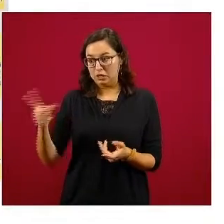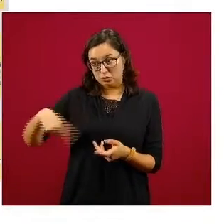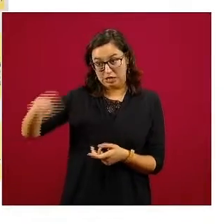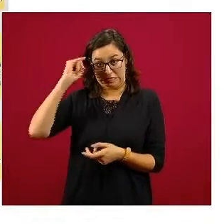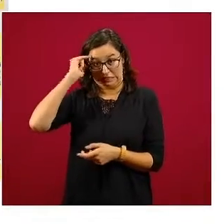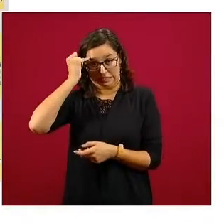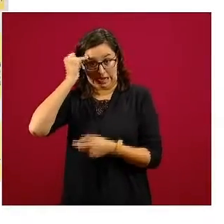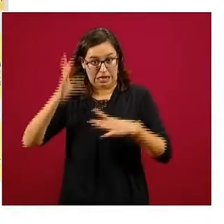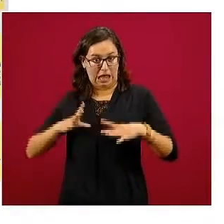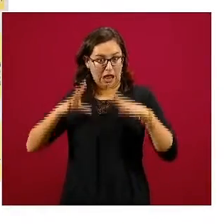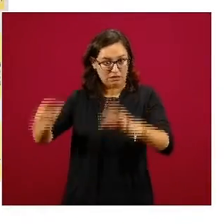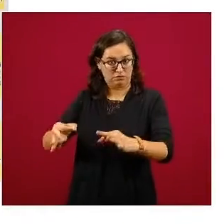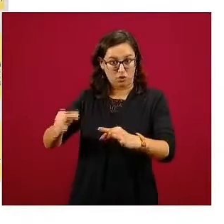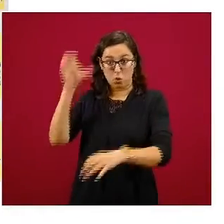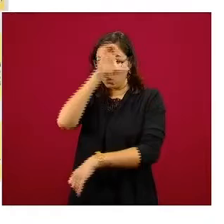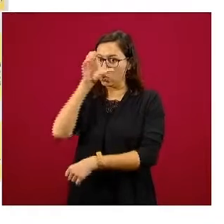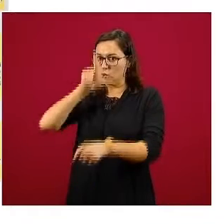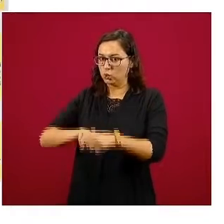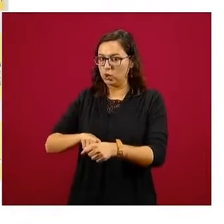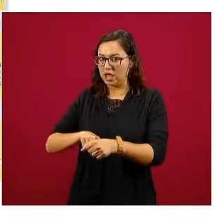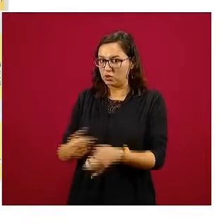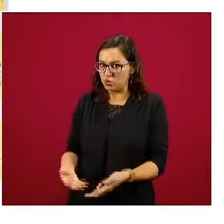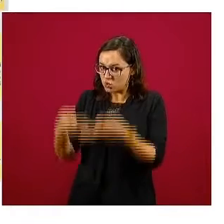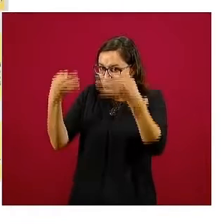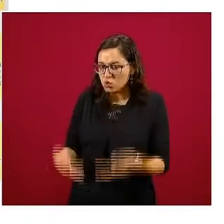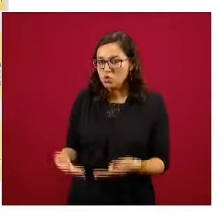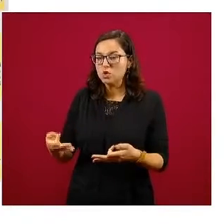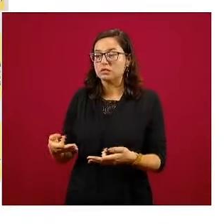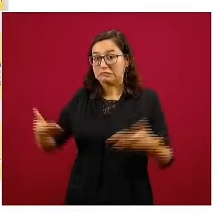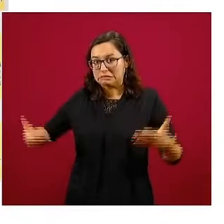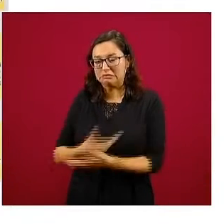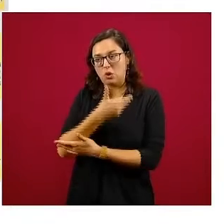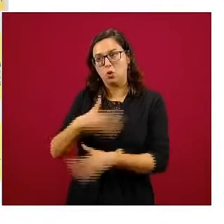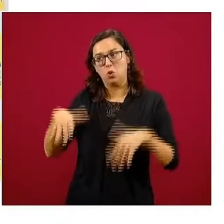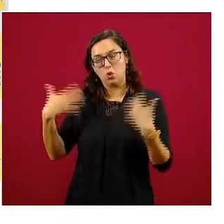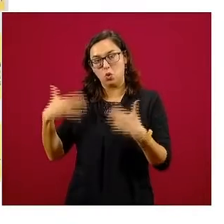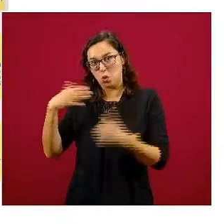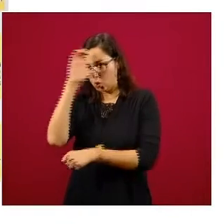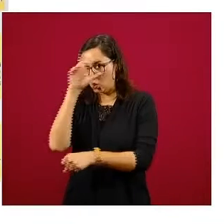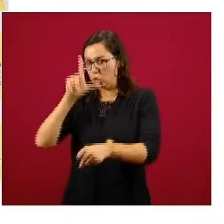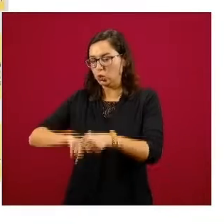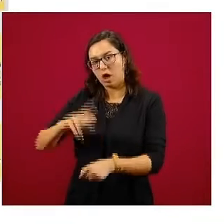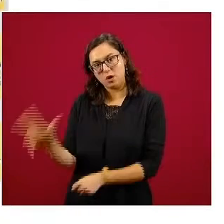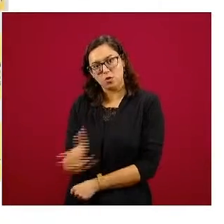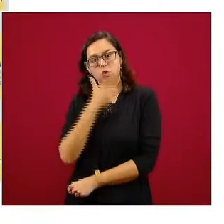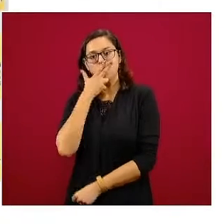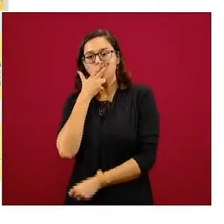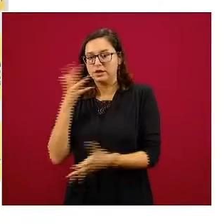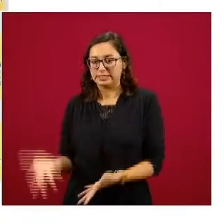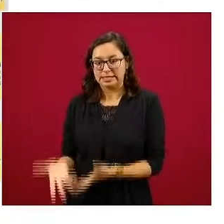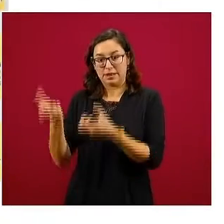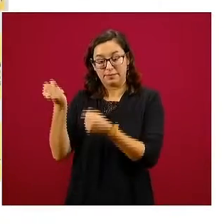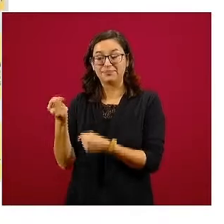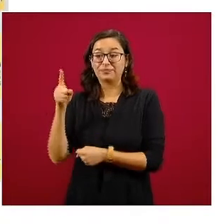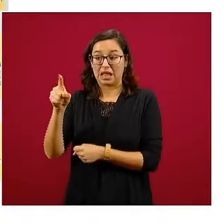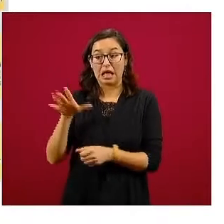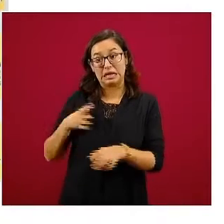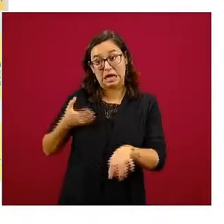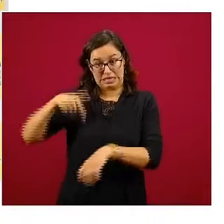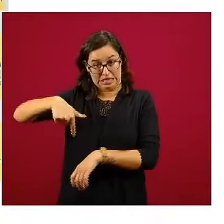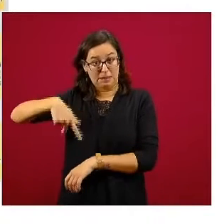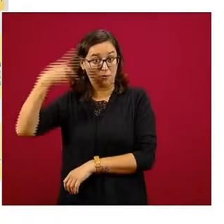modelo preventivo de atención médica que intenta anticiparse y que además incorpora el